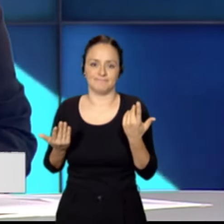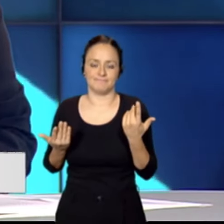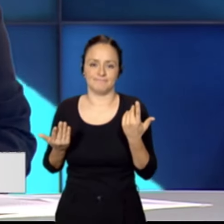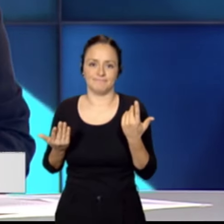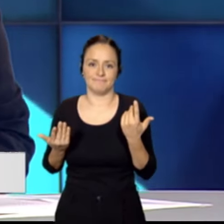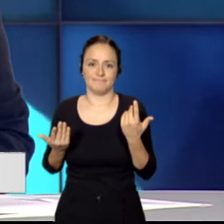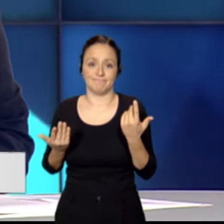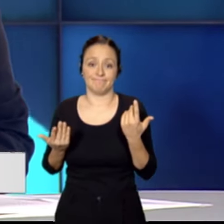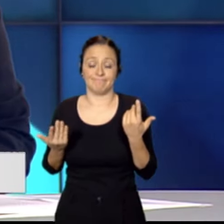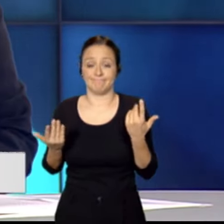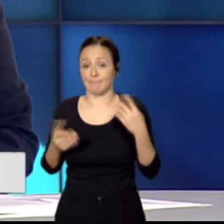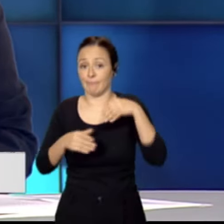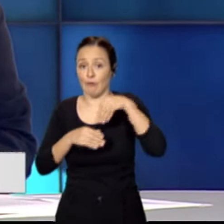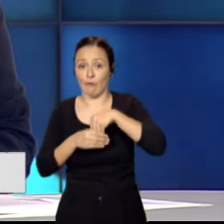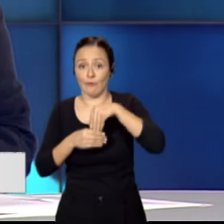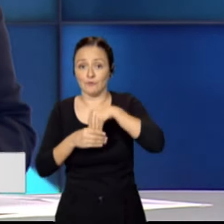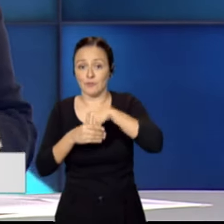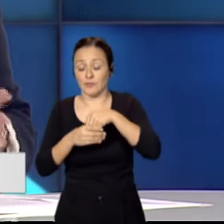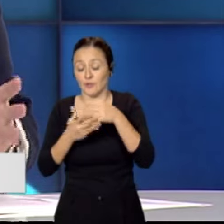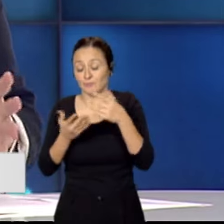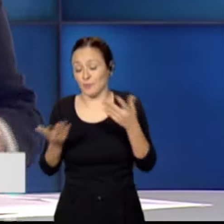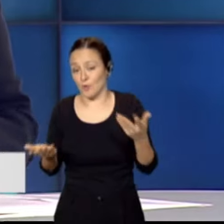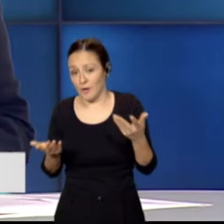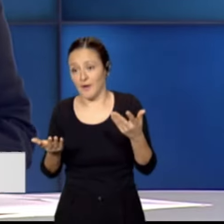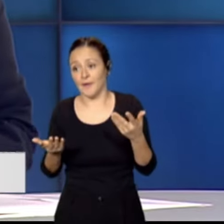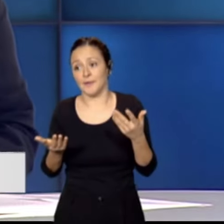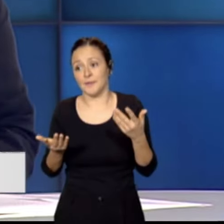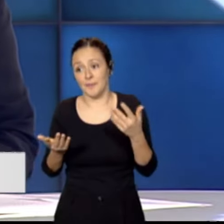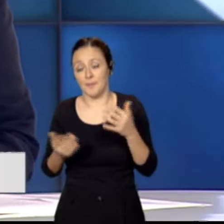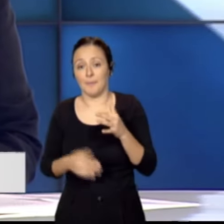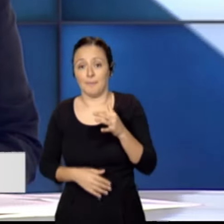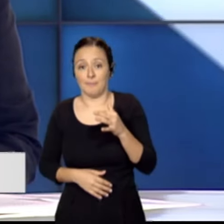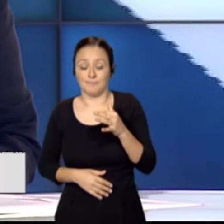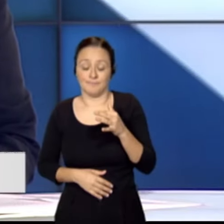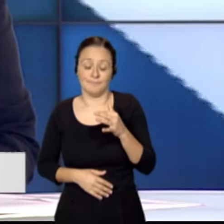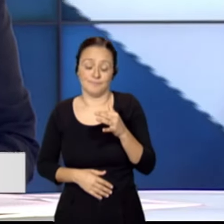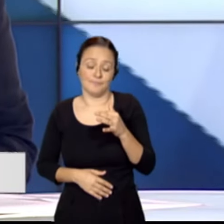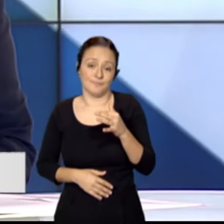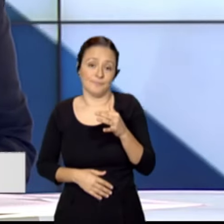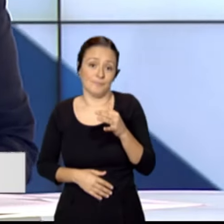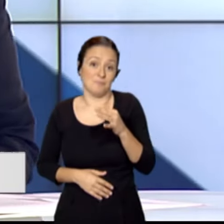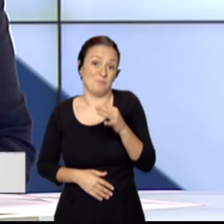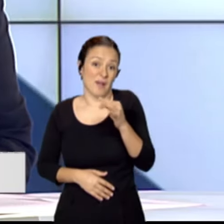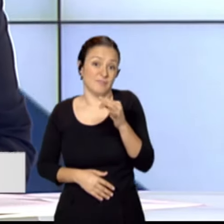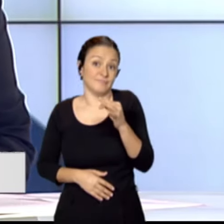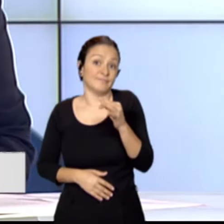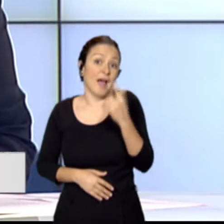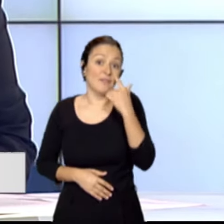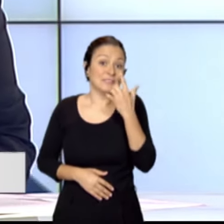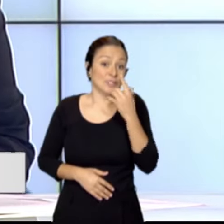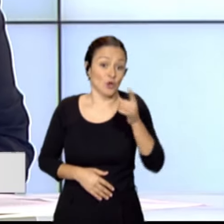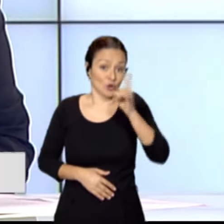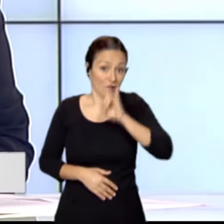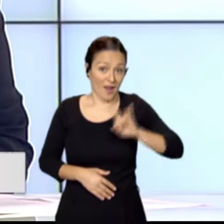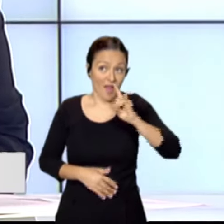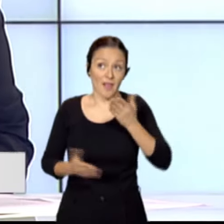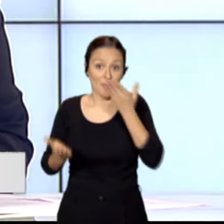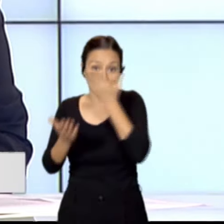el el fondo del del documento y Y si responde a la a las cuestiones que Canarias había